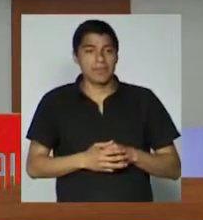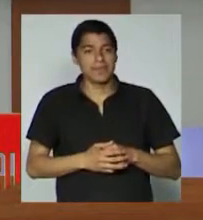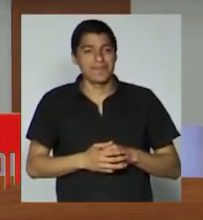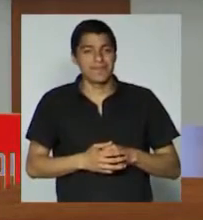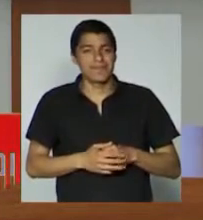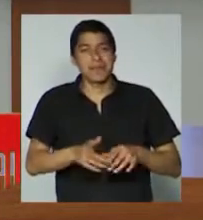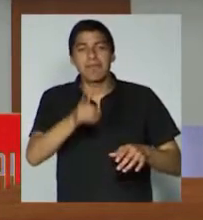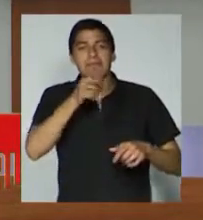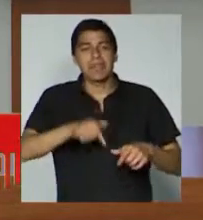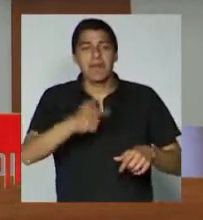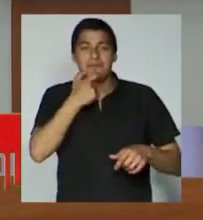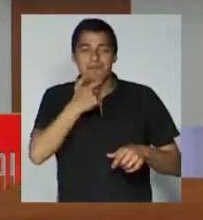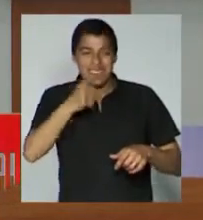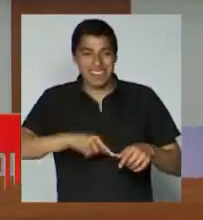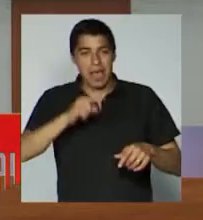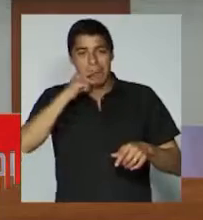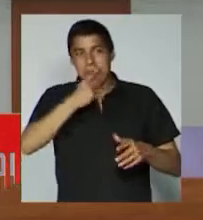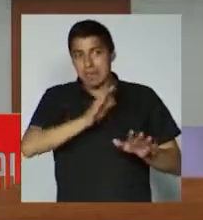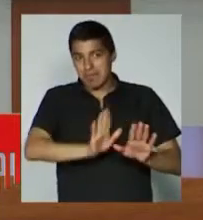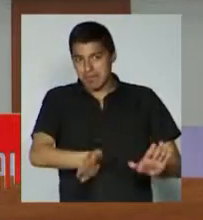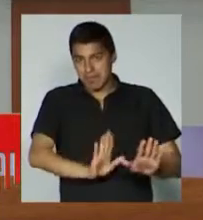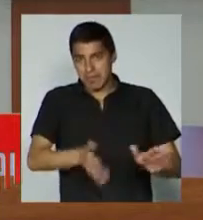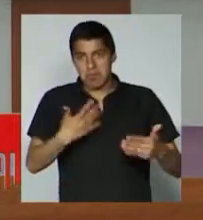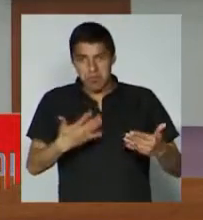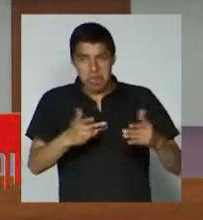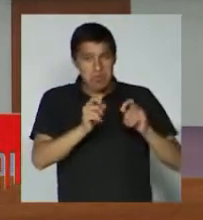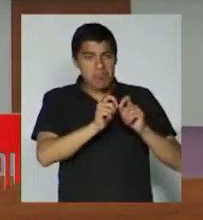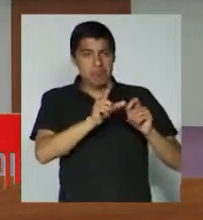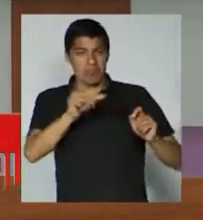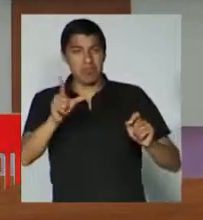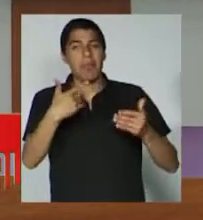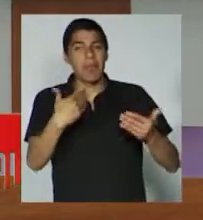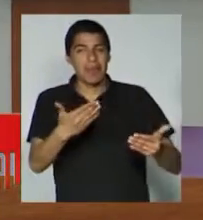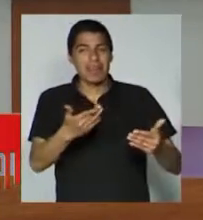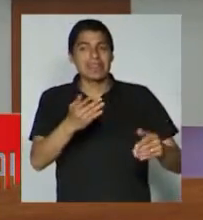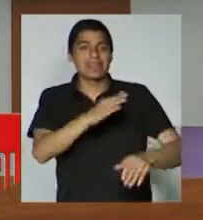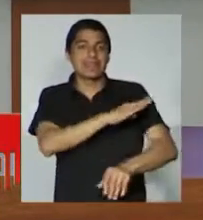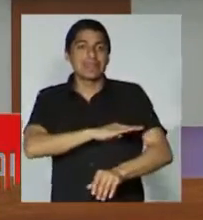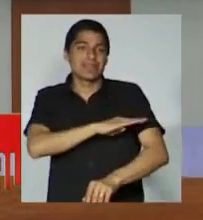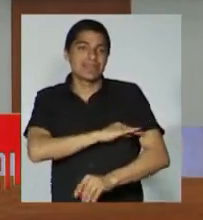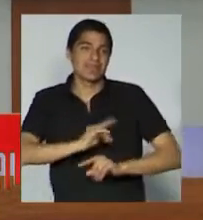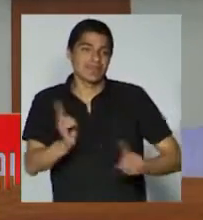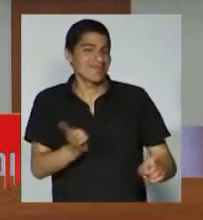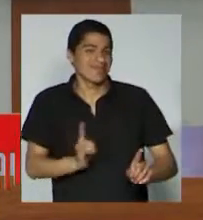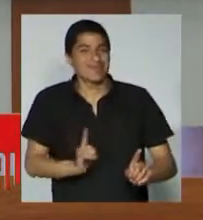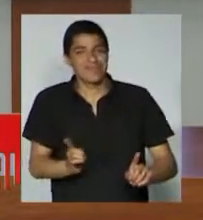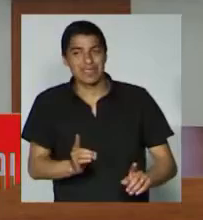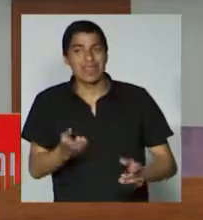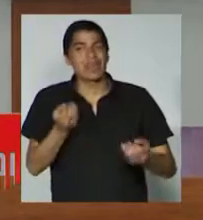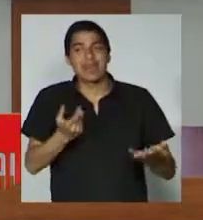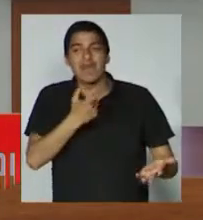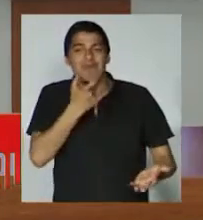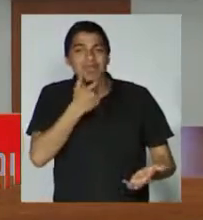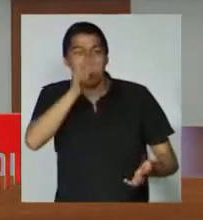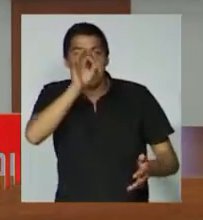Yo creo que en Mendoza Macri llegó al techo de crecimiento. ¿Tiene todavía? ¿Puede crecer un poquito más? Sí, puede. Scioli no. Scioli tiene todavía. Porque en Mendoza no se